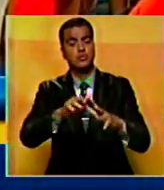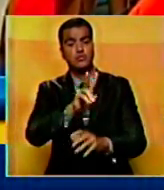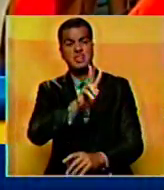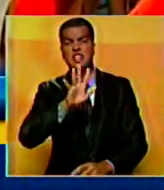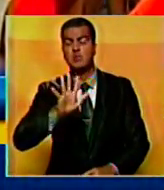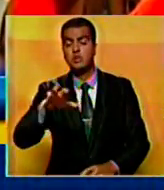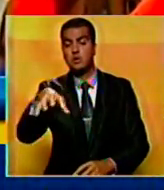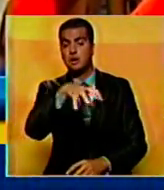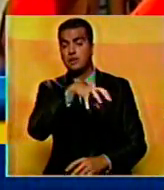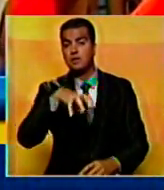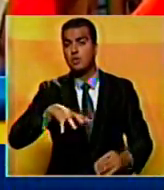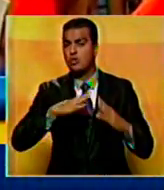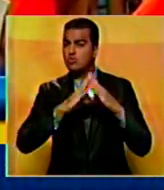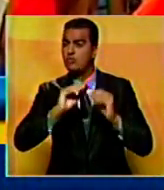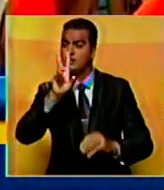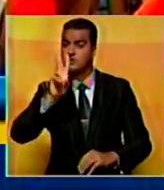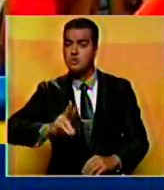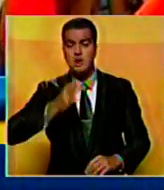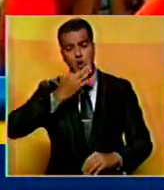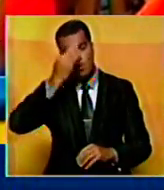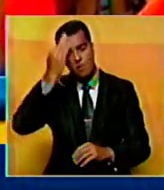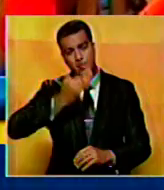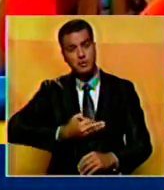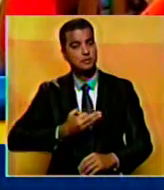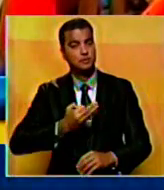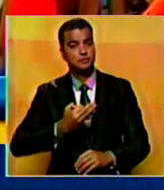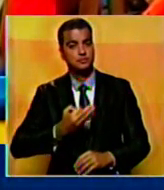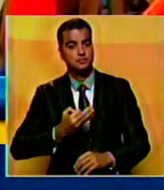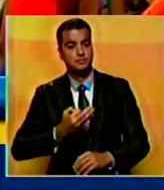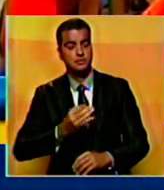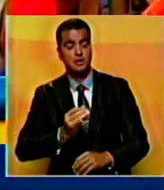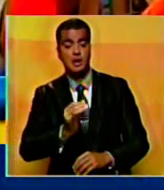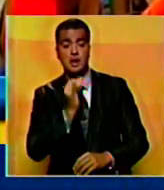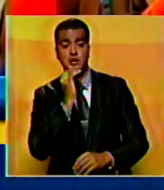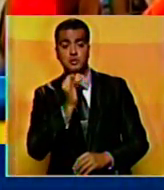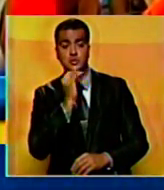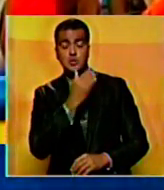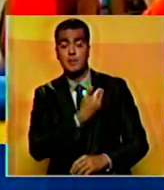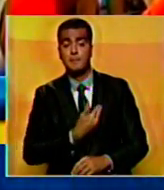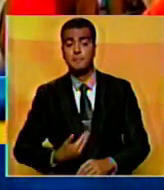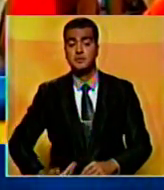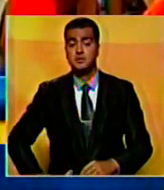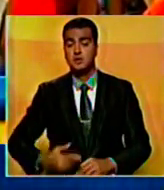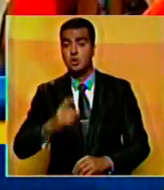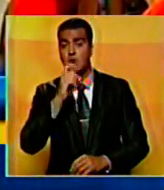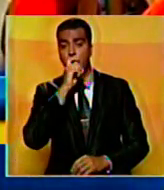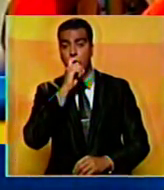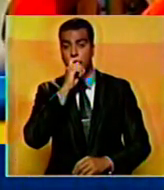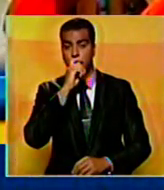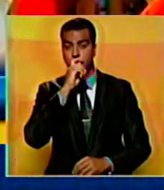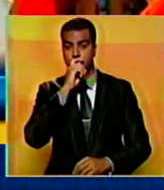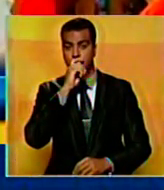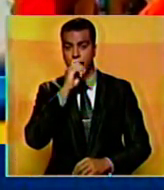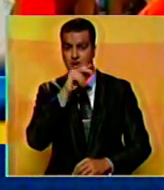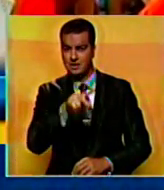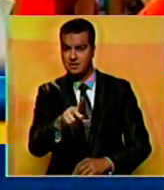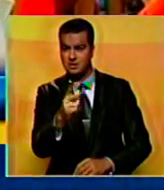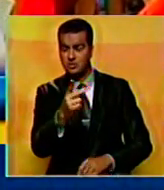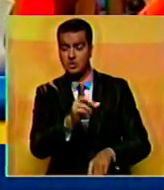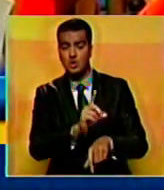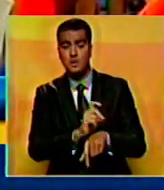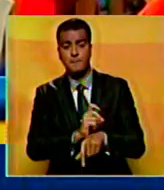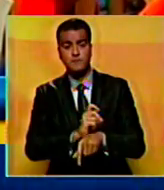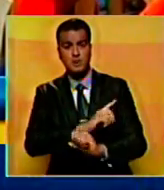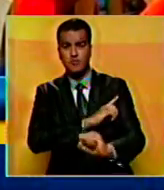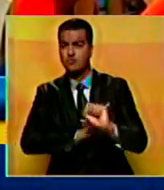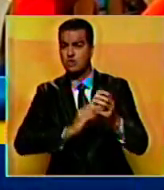24 estados a nivel nacional, dándole cumplimiento a la instrucción del señor presidente de la República, Nicolás Maduro Moro, en esta segunda fase de la